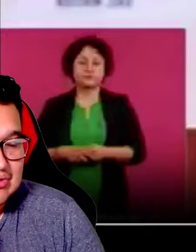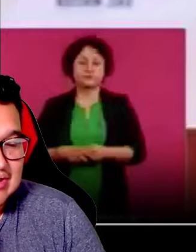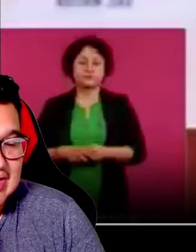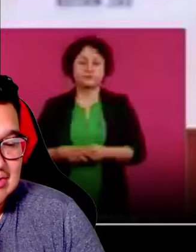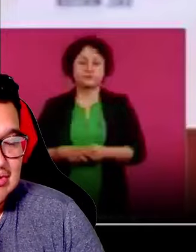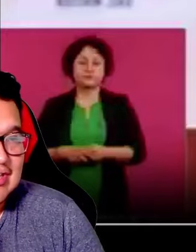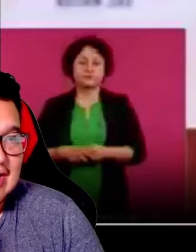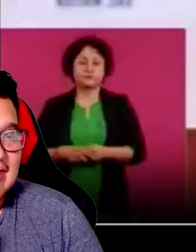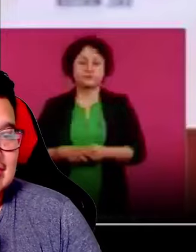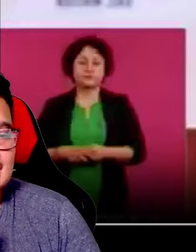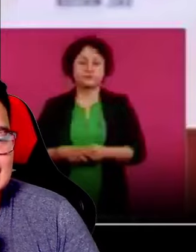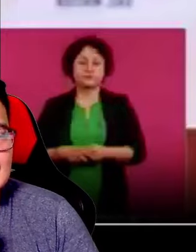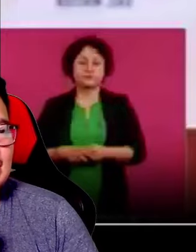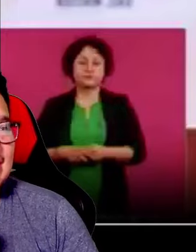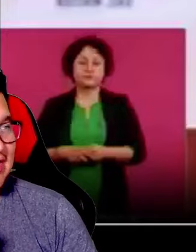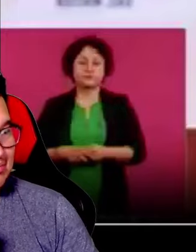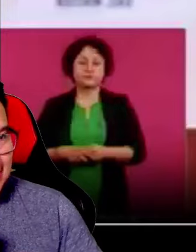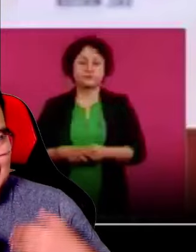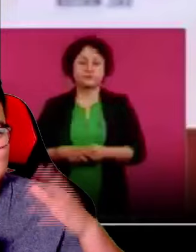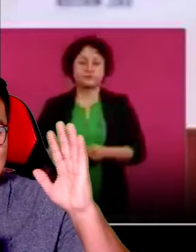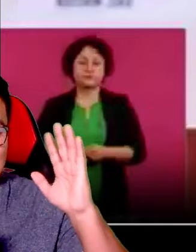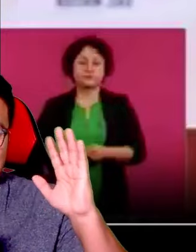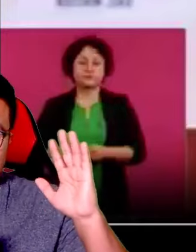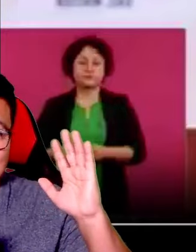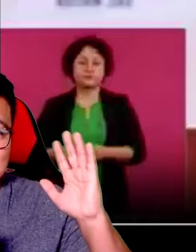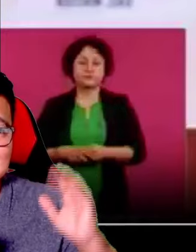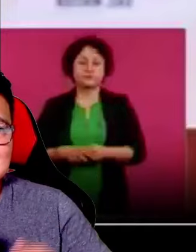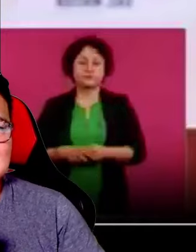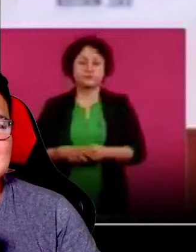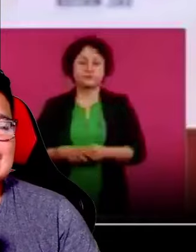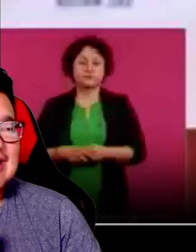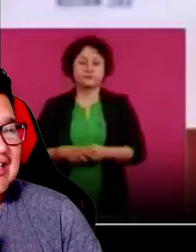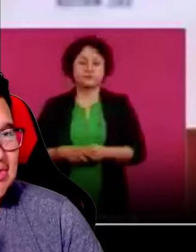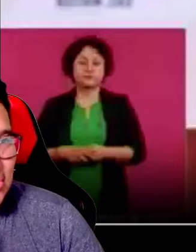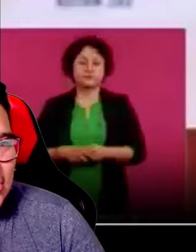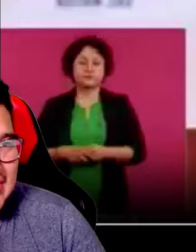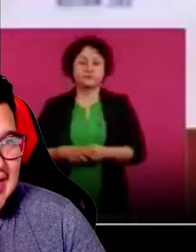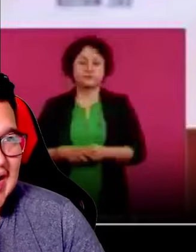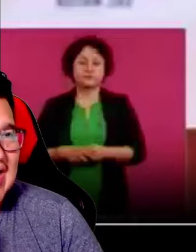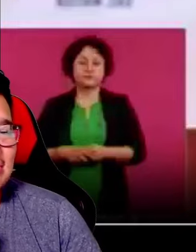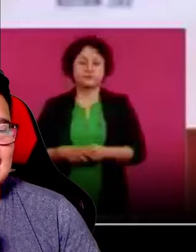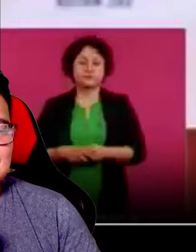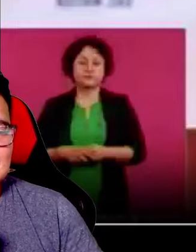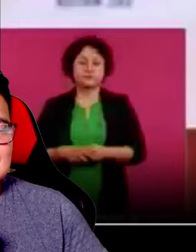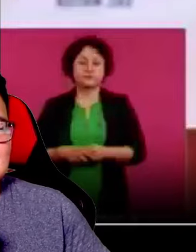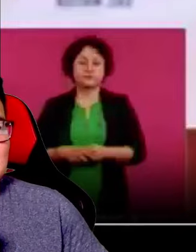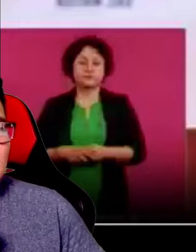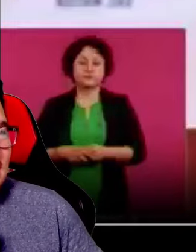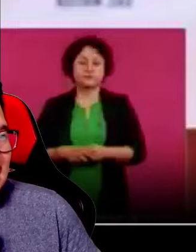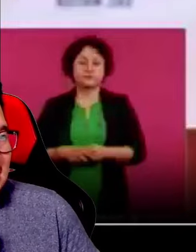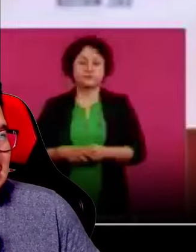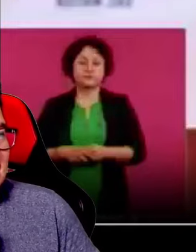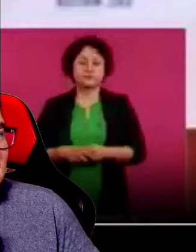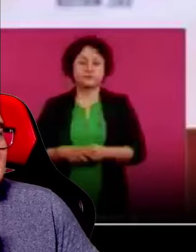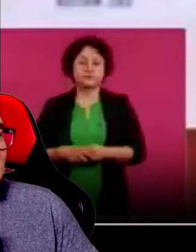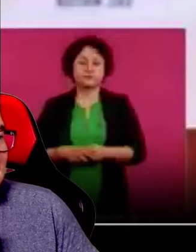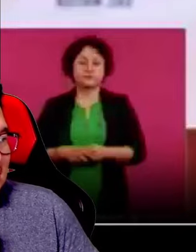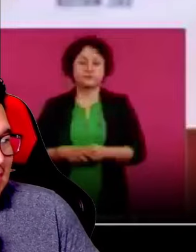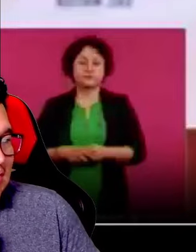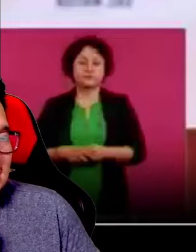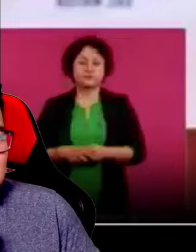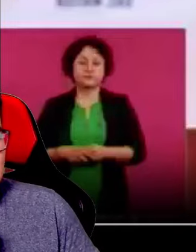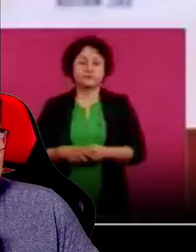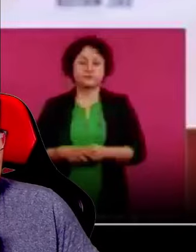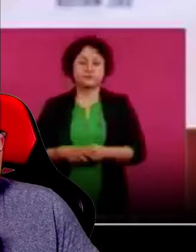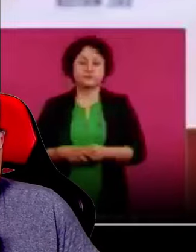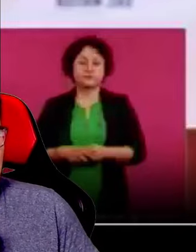algunos Rastros de lavado de dinero que es muy diferente bueno presidente tunde al Loret vamos a verlo amigos amigas parte